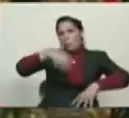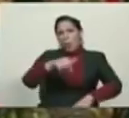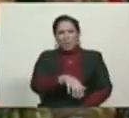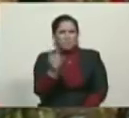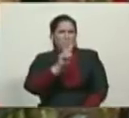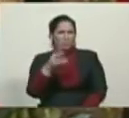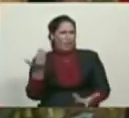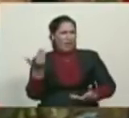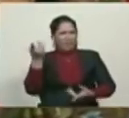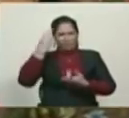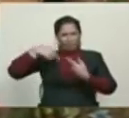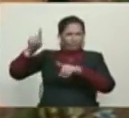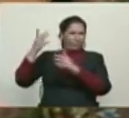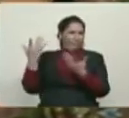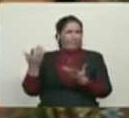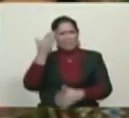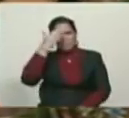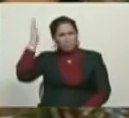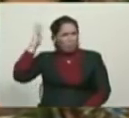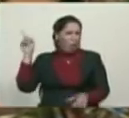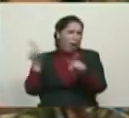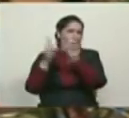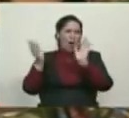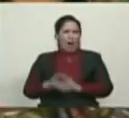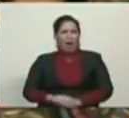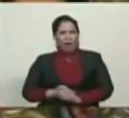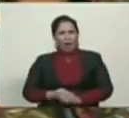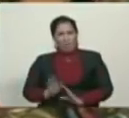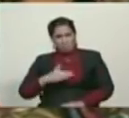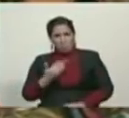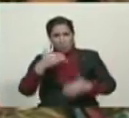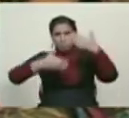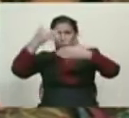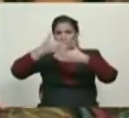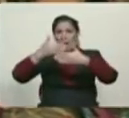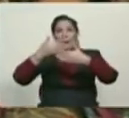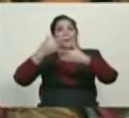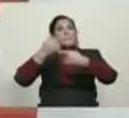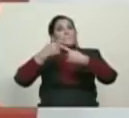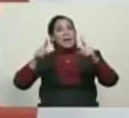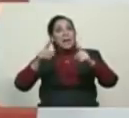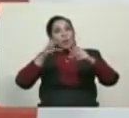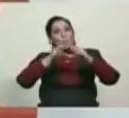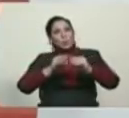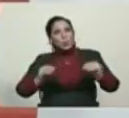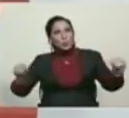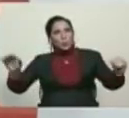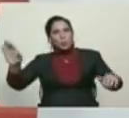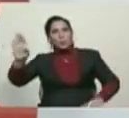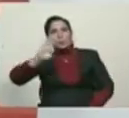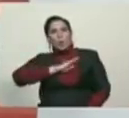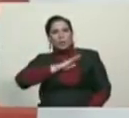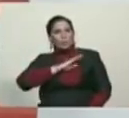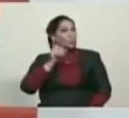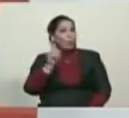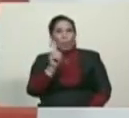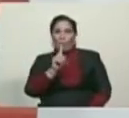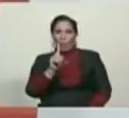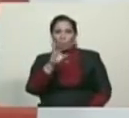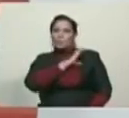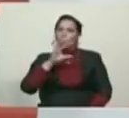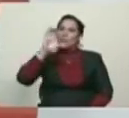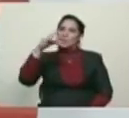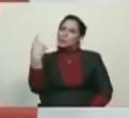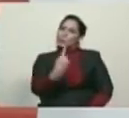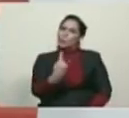Eso es absurdo. Si nos puede bloquear, pero el territorio es nuestro. No, la soberanía es una sola. Es